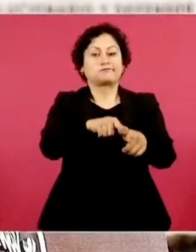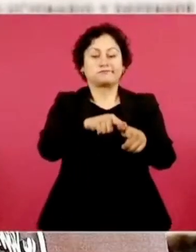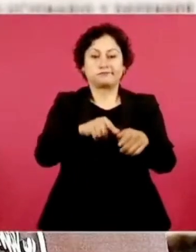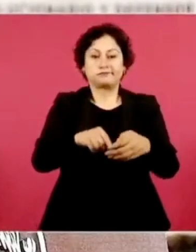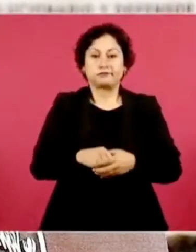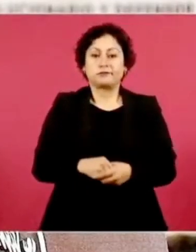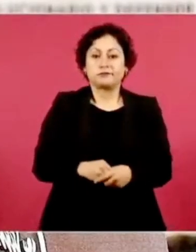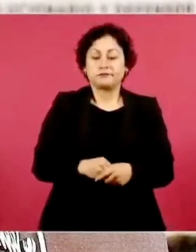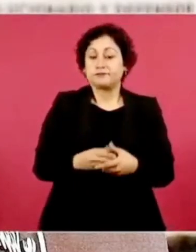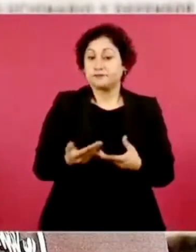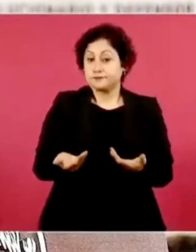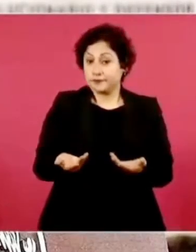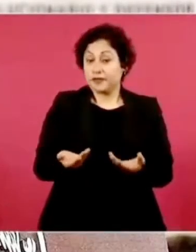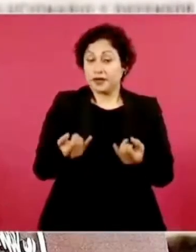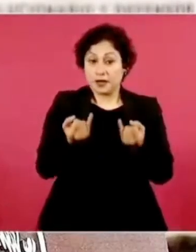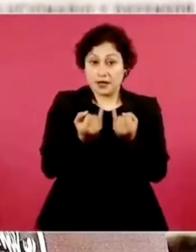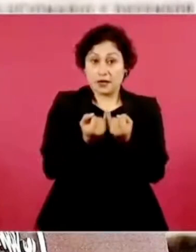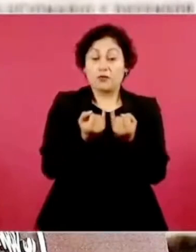reglas de despacho